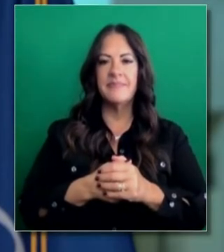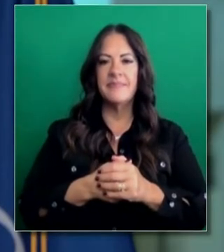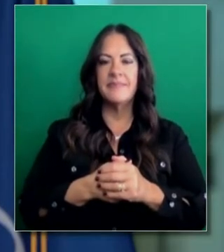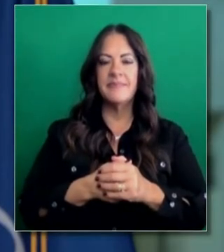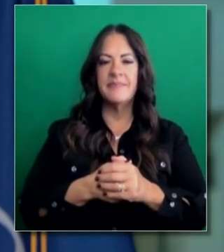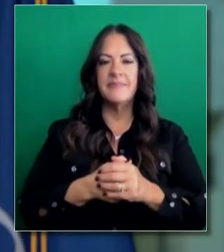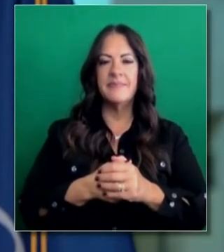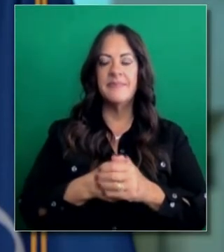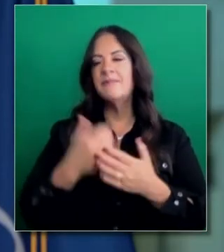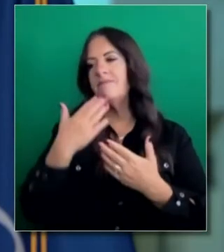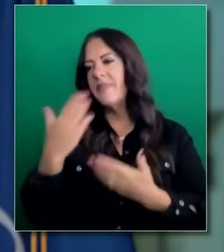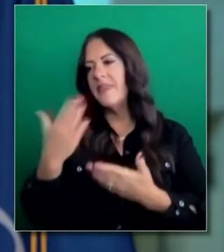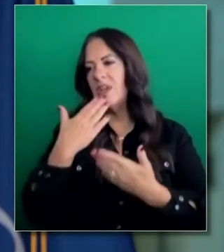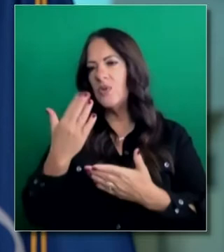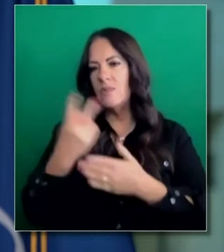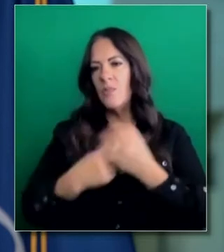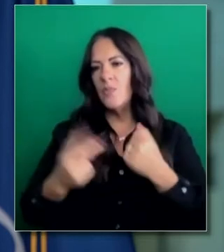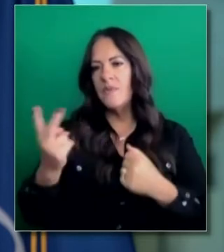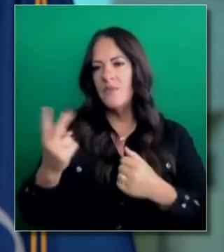gracias